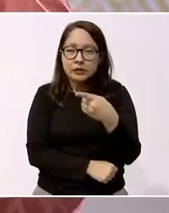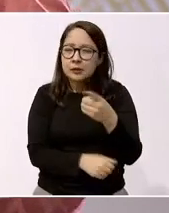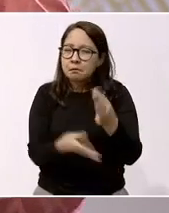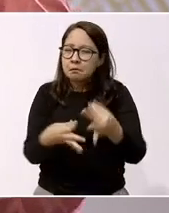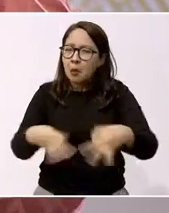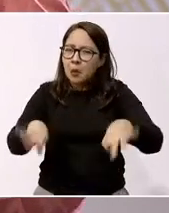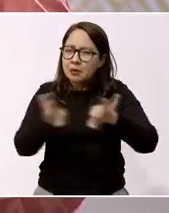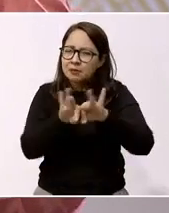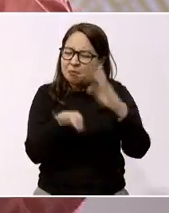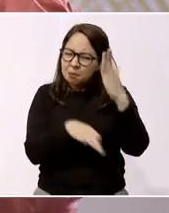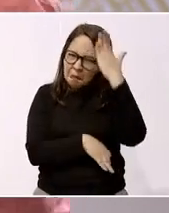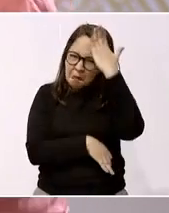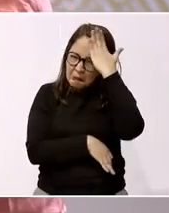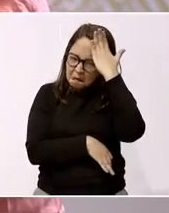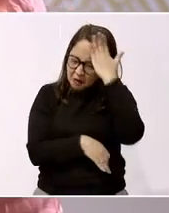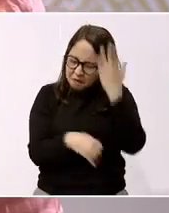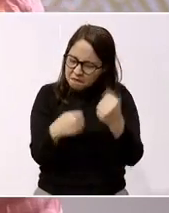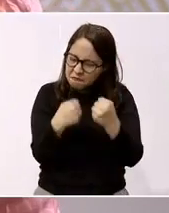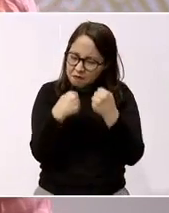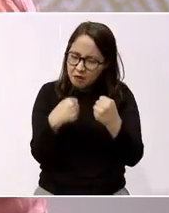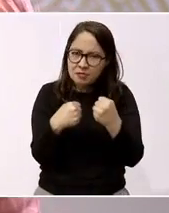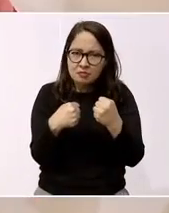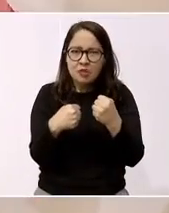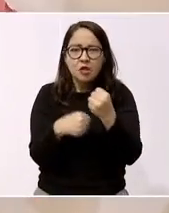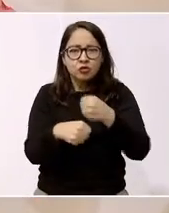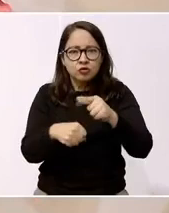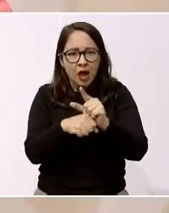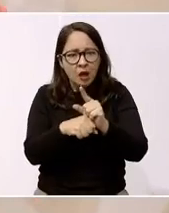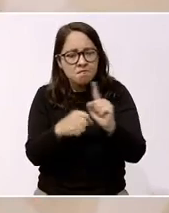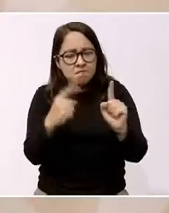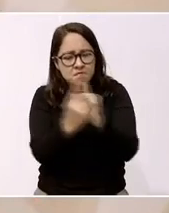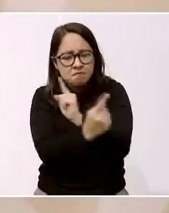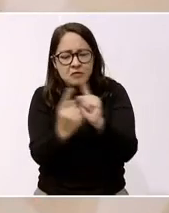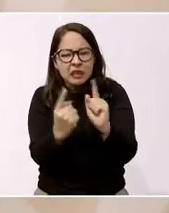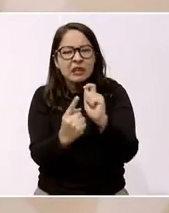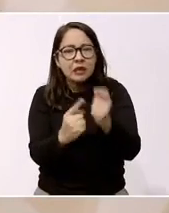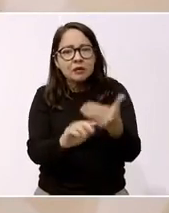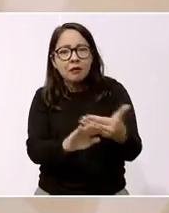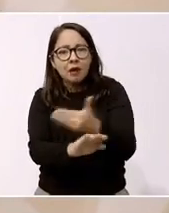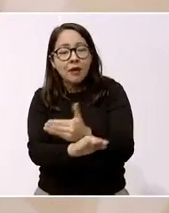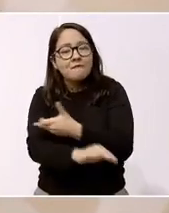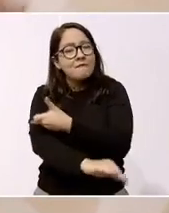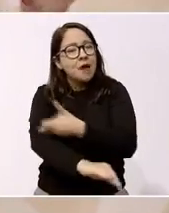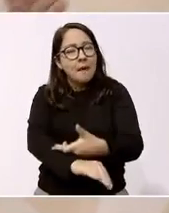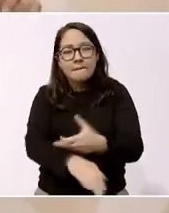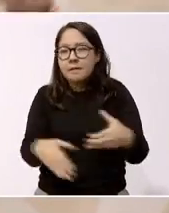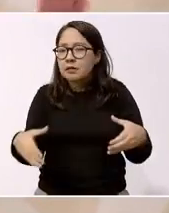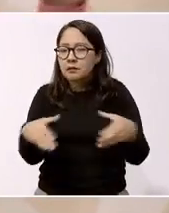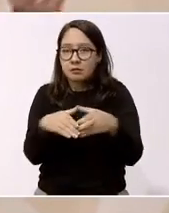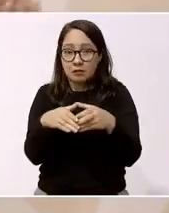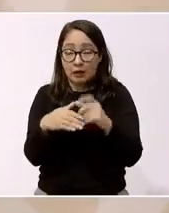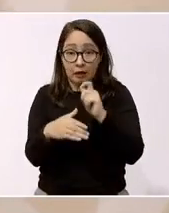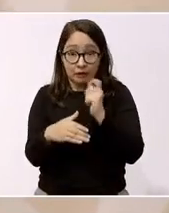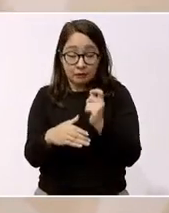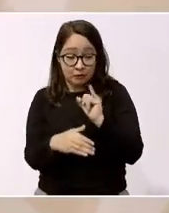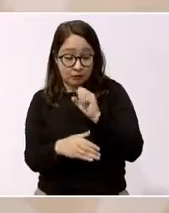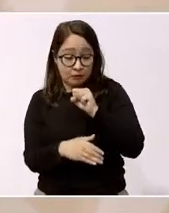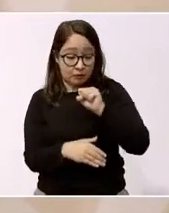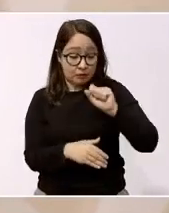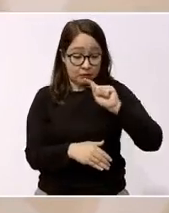institución de seguridad social en nuestro país. No es el ISSSTE, no es el